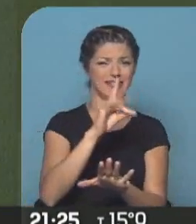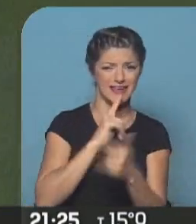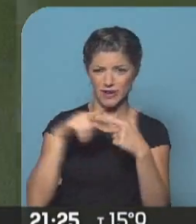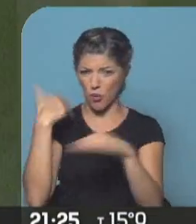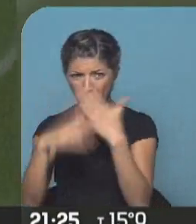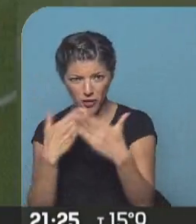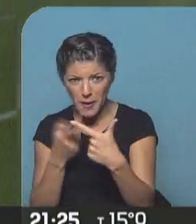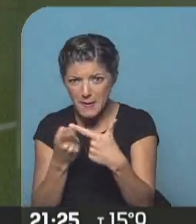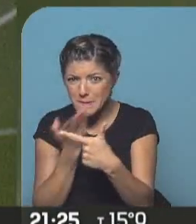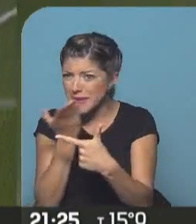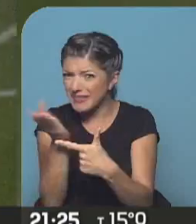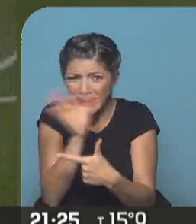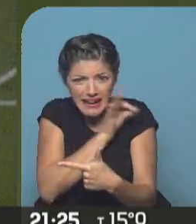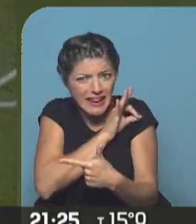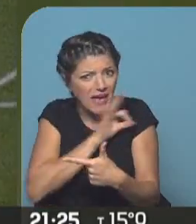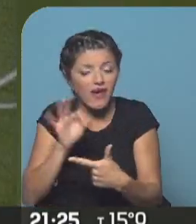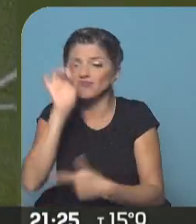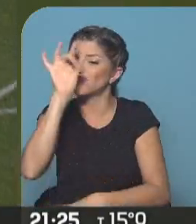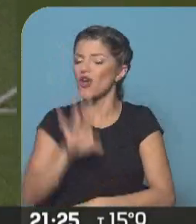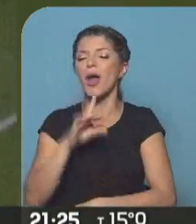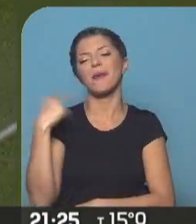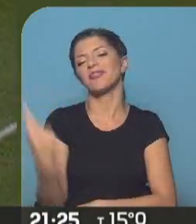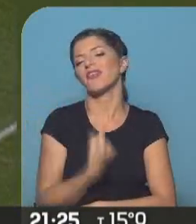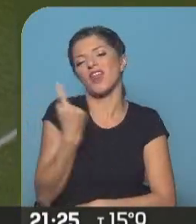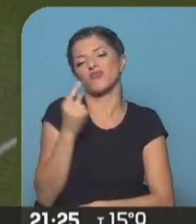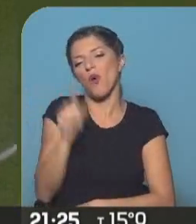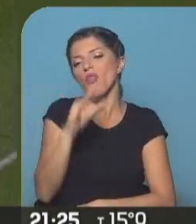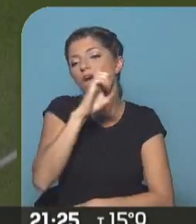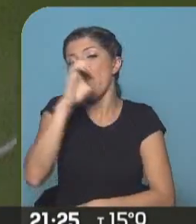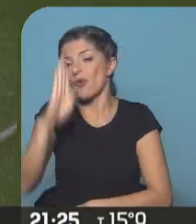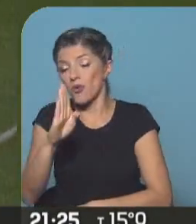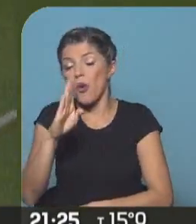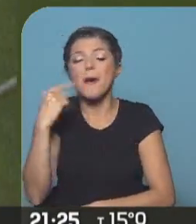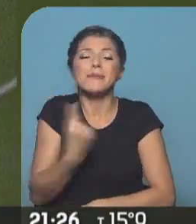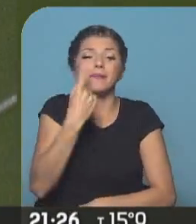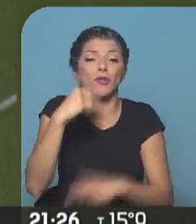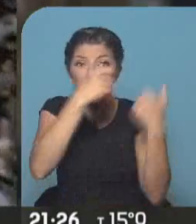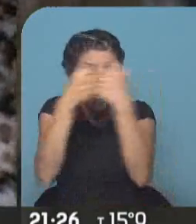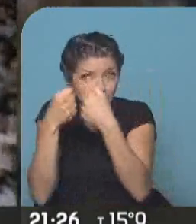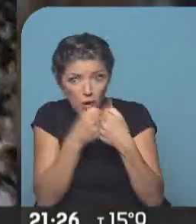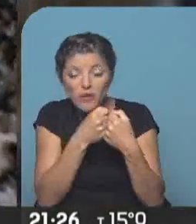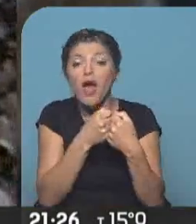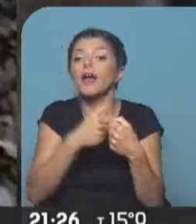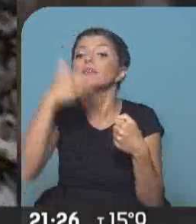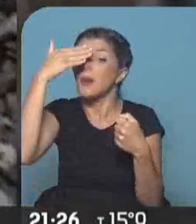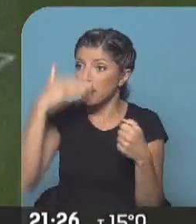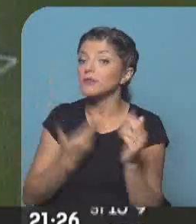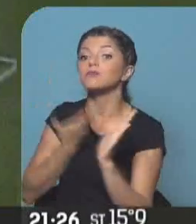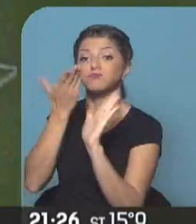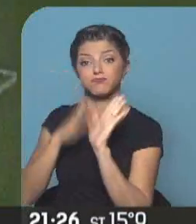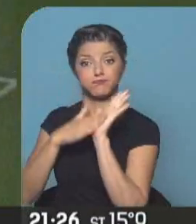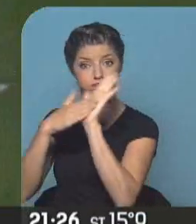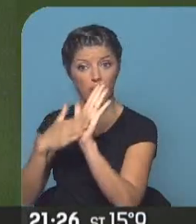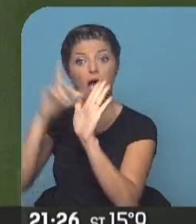esto. Es una cuestión de los dirigentes, que primero tendrían que ponerse de acuerdo entre ellos y después hacer una presentación ante